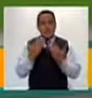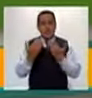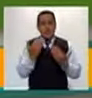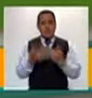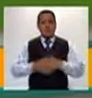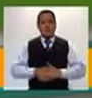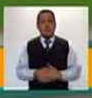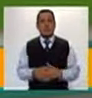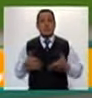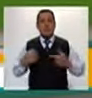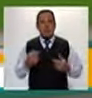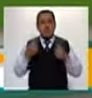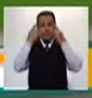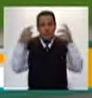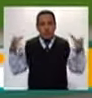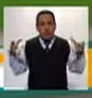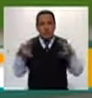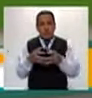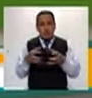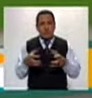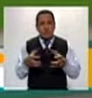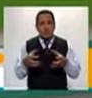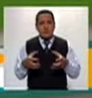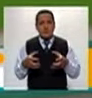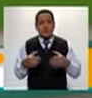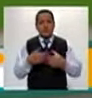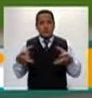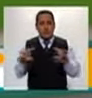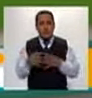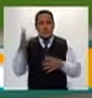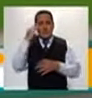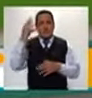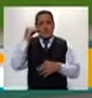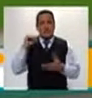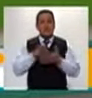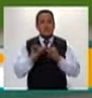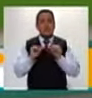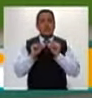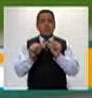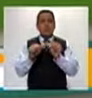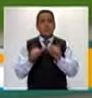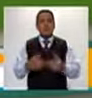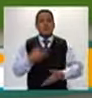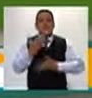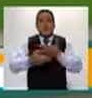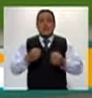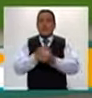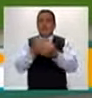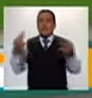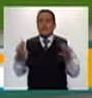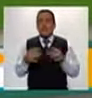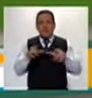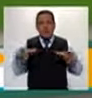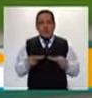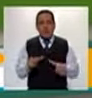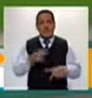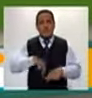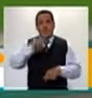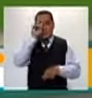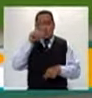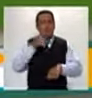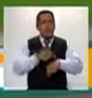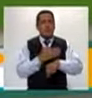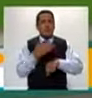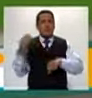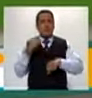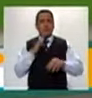esta manera consolidar consolidándose esta experiencia se continúe llevando a todas las regiones del país y en un tiempo